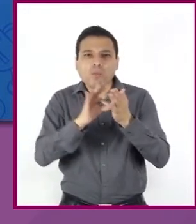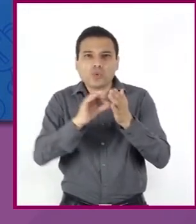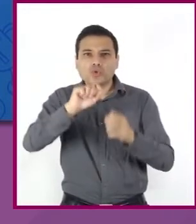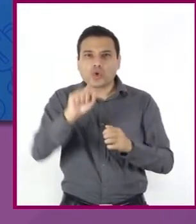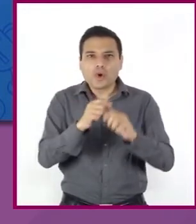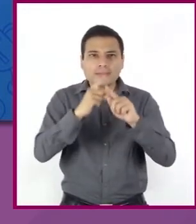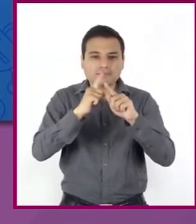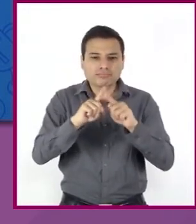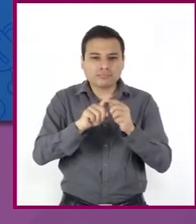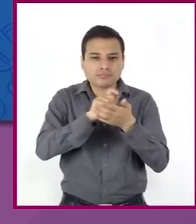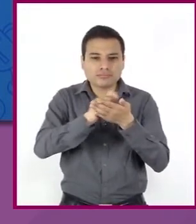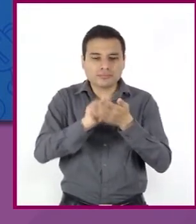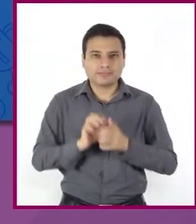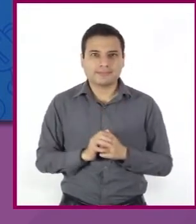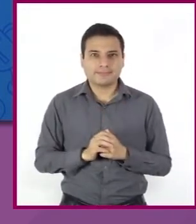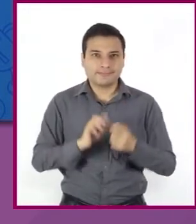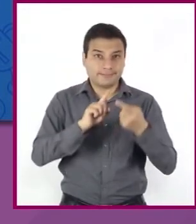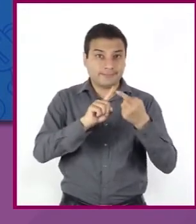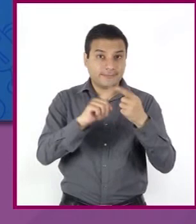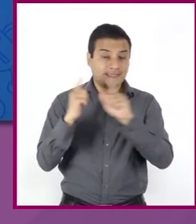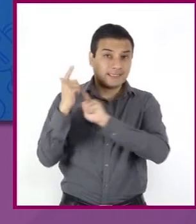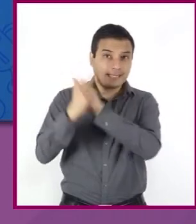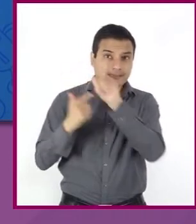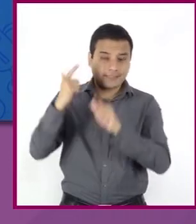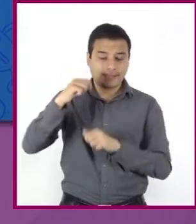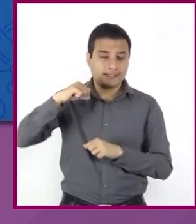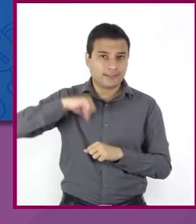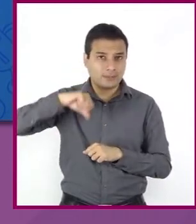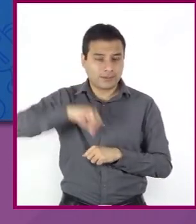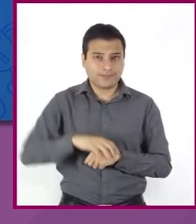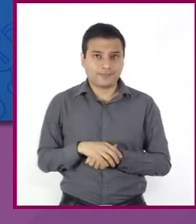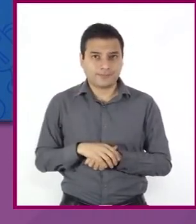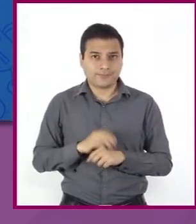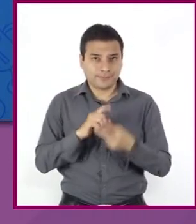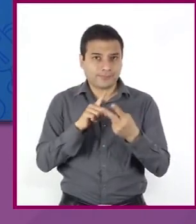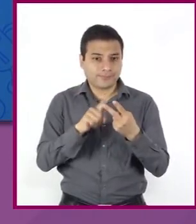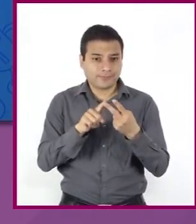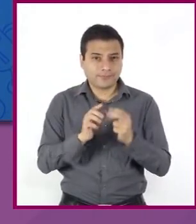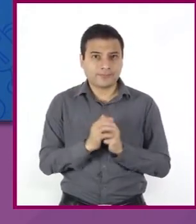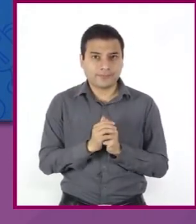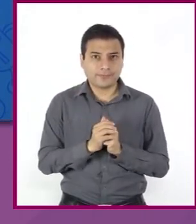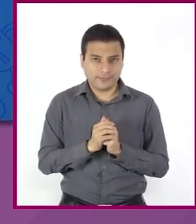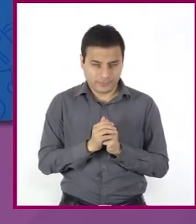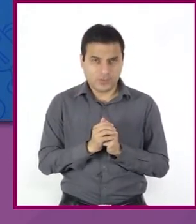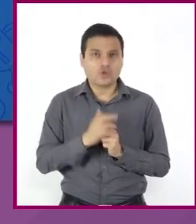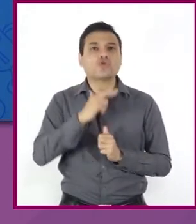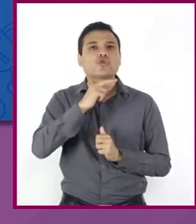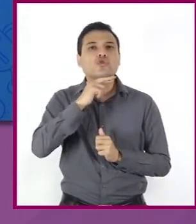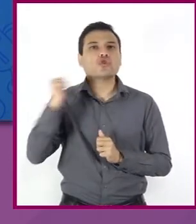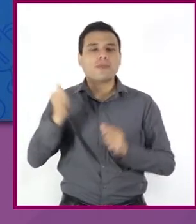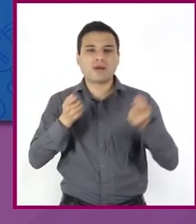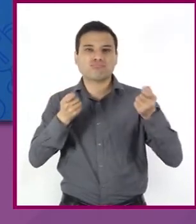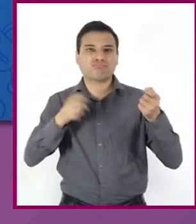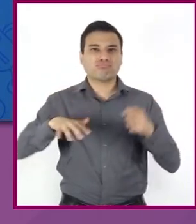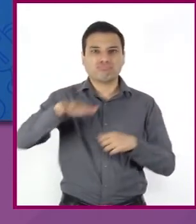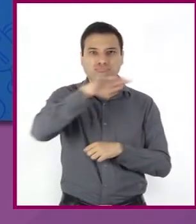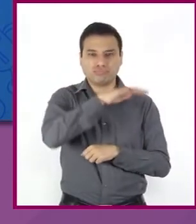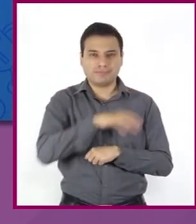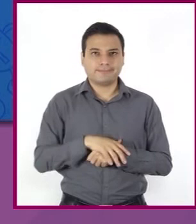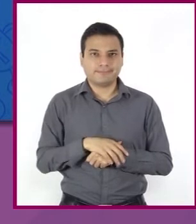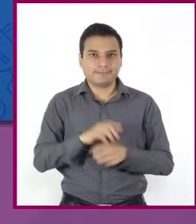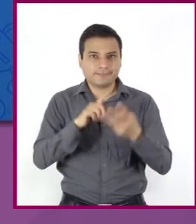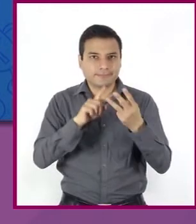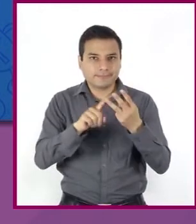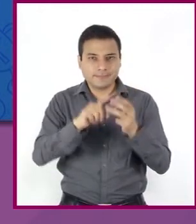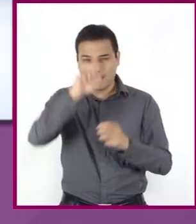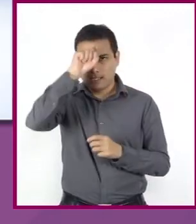puntuación? A. Grecia antigua. B. Imperio Romano. C.